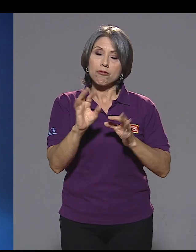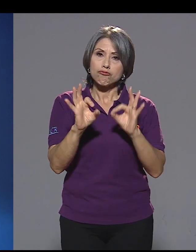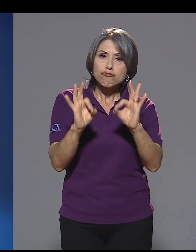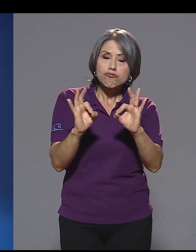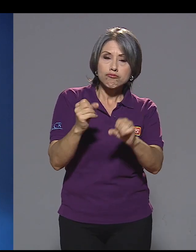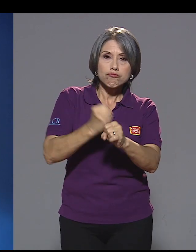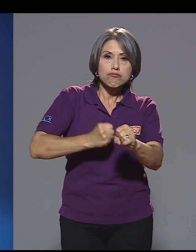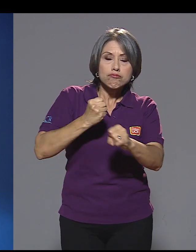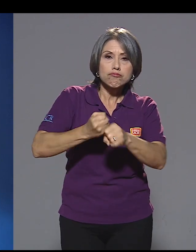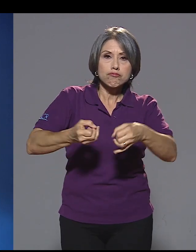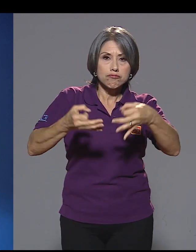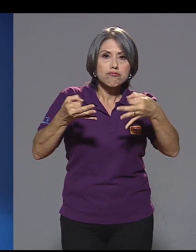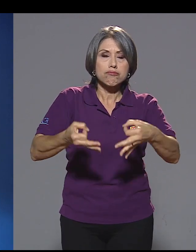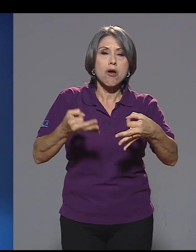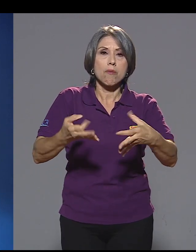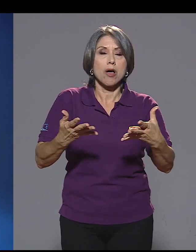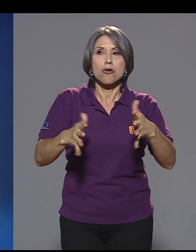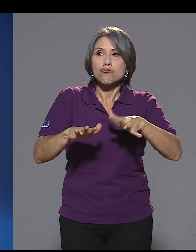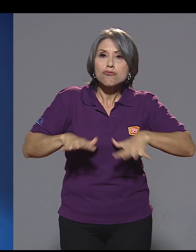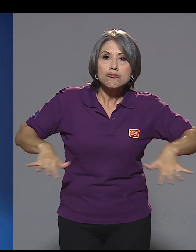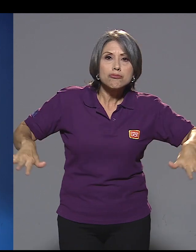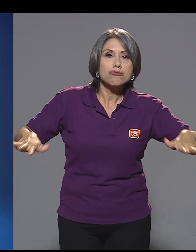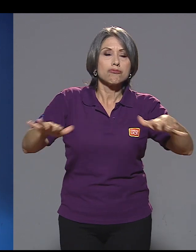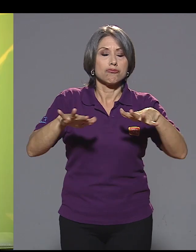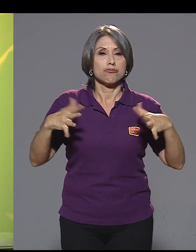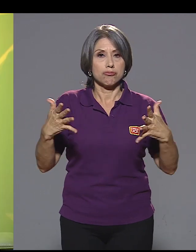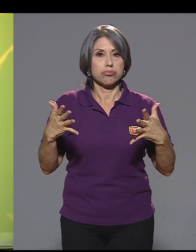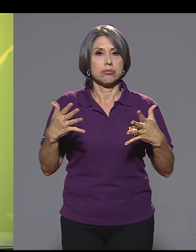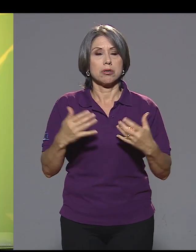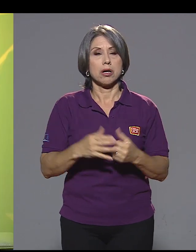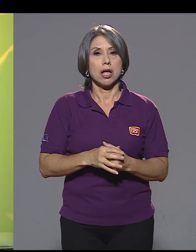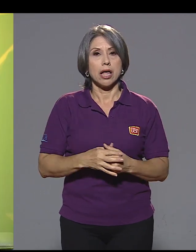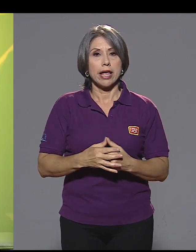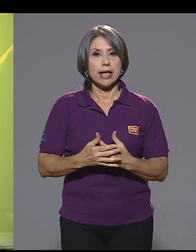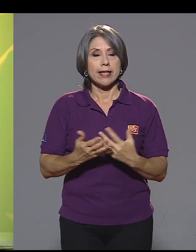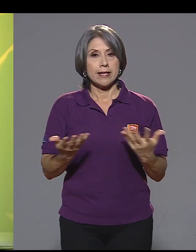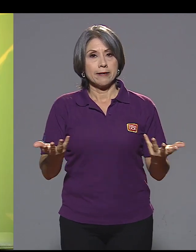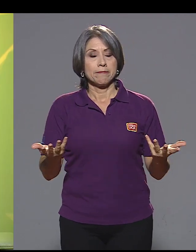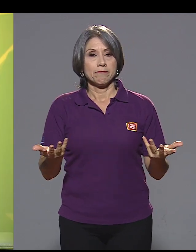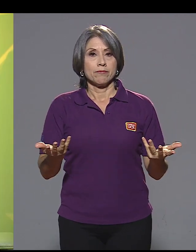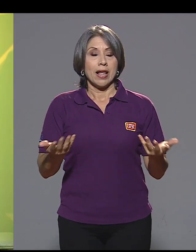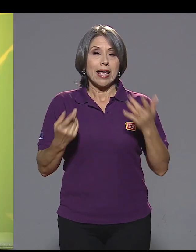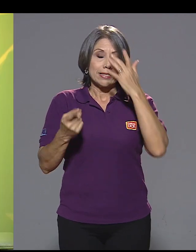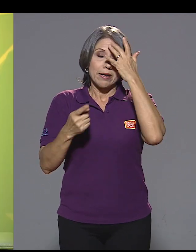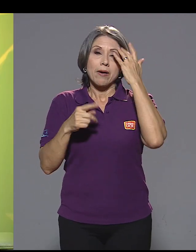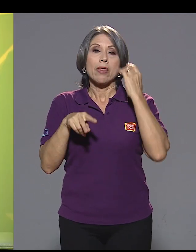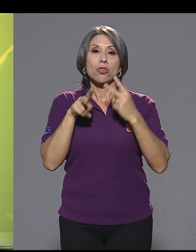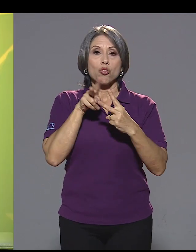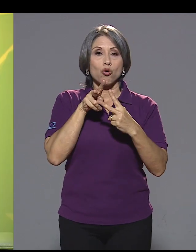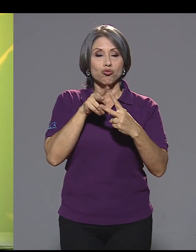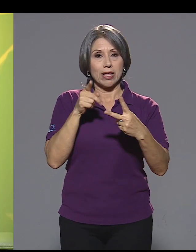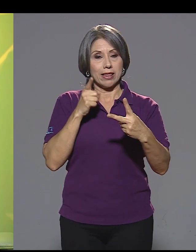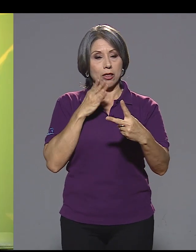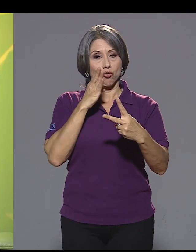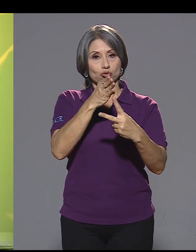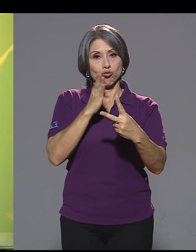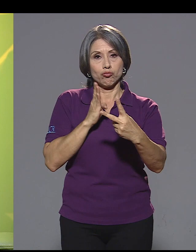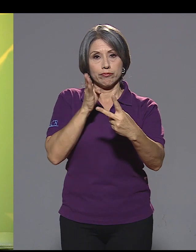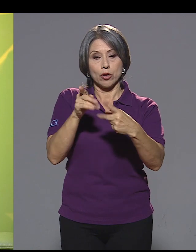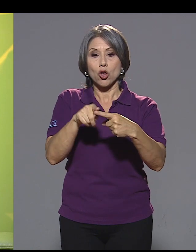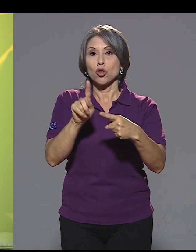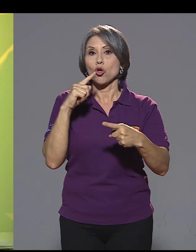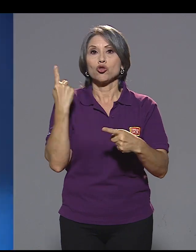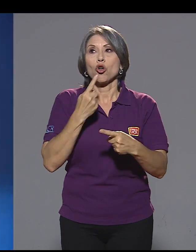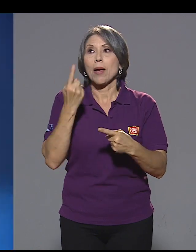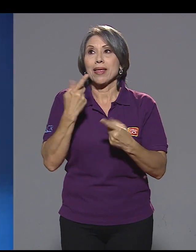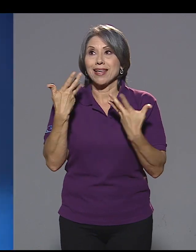funcionar dentro del entorno, conglomerado, sí. Y es que va en dos sentidos, ¿verdad? No solamente